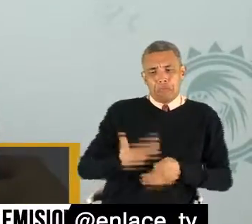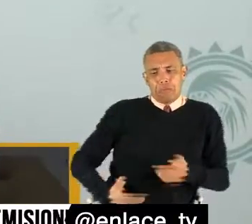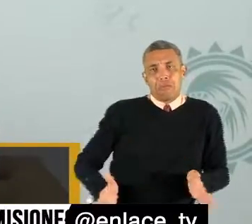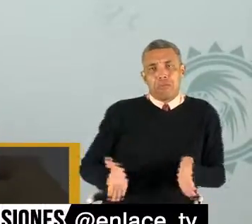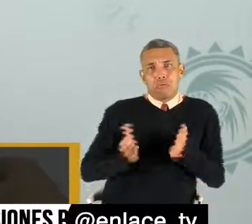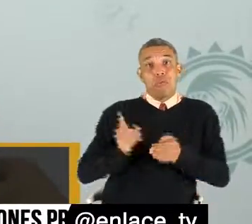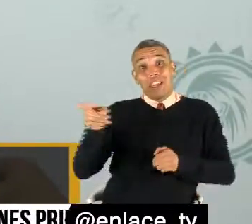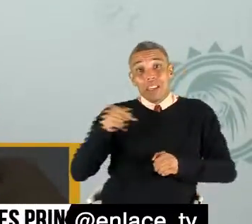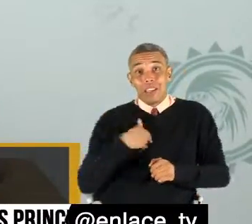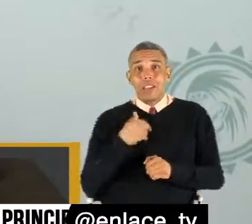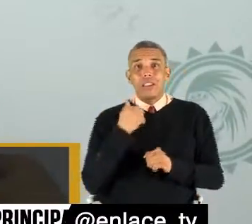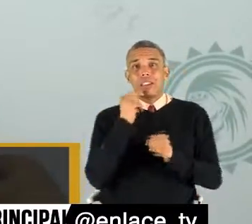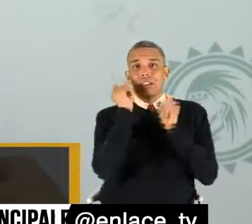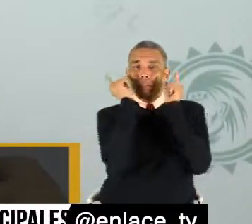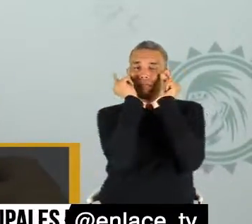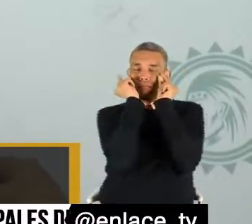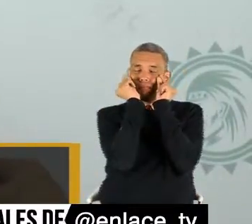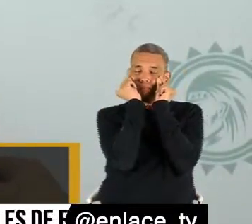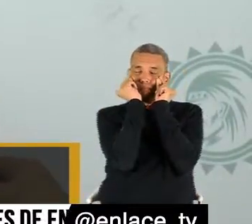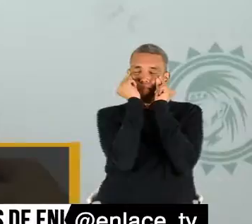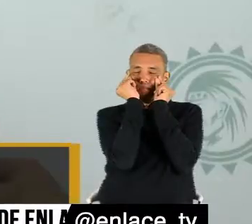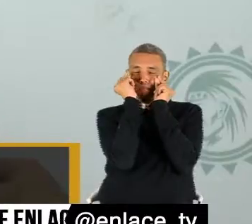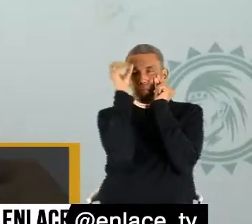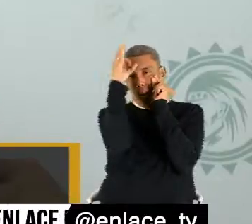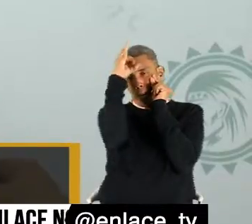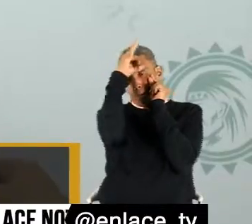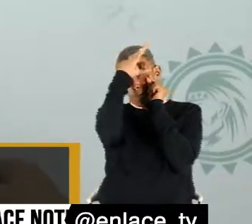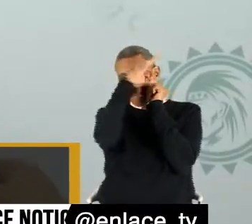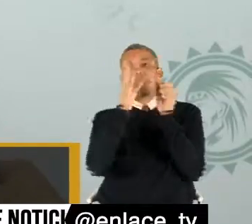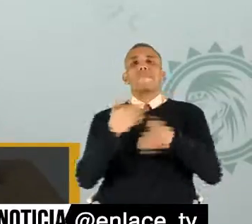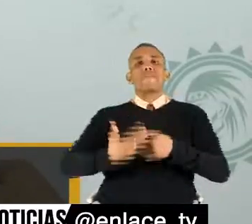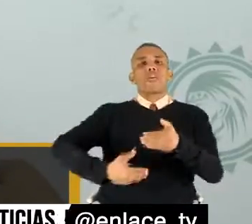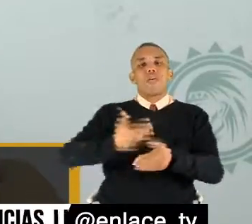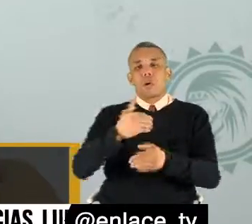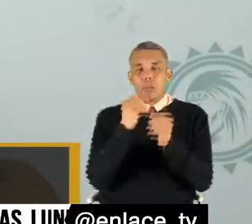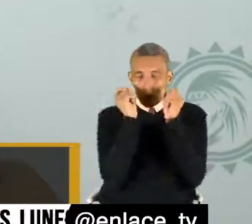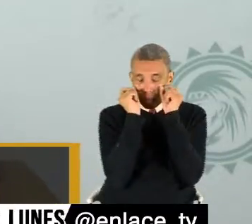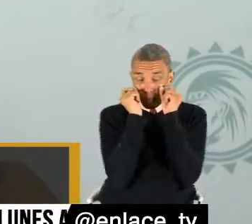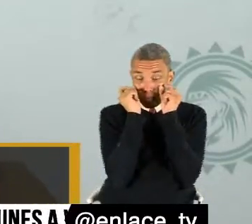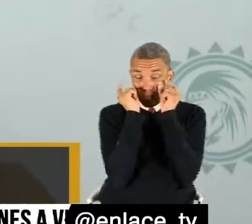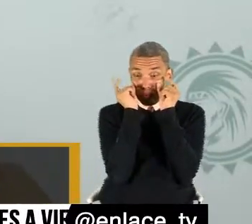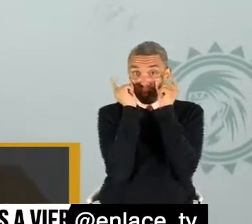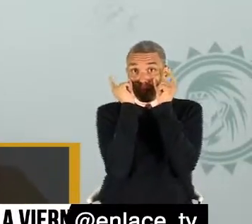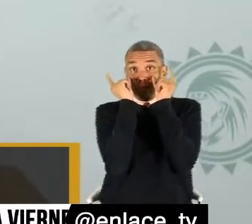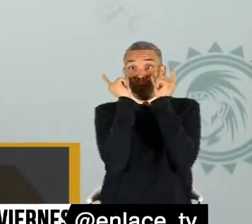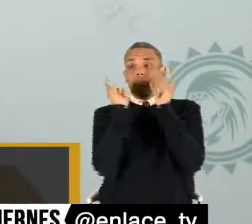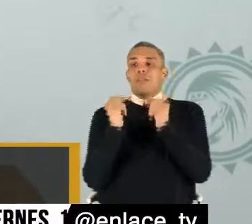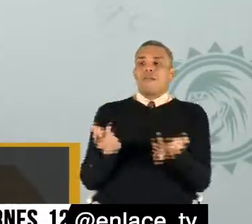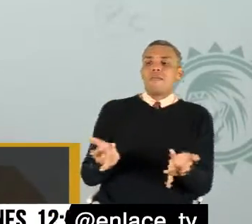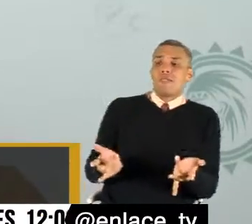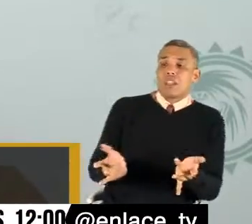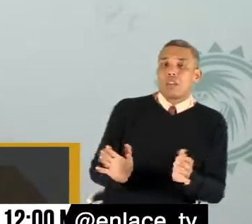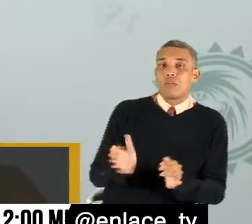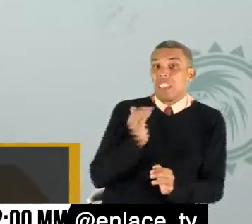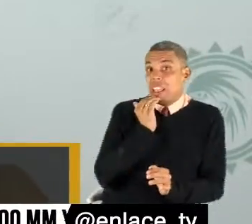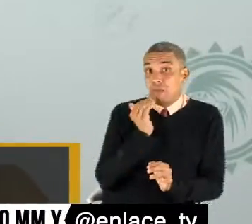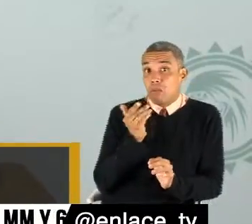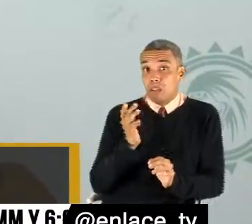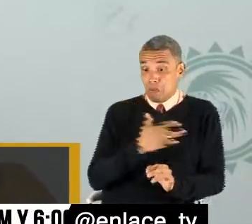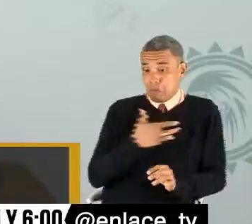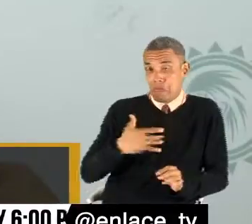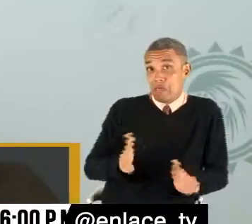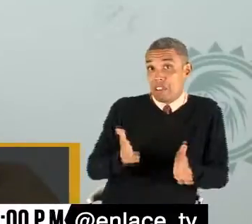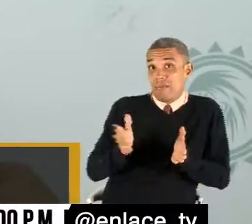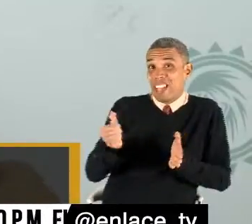dejar secuelas y eso. O sea, estamos esperando todo, pues estamos en las manos de Dios y pues la verdad rogando que salga bien de toda